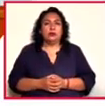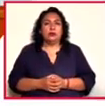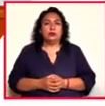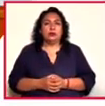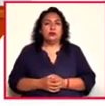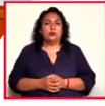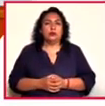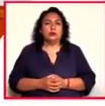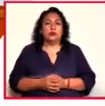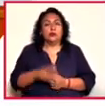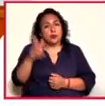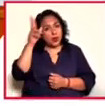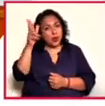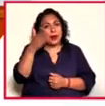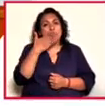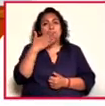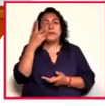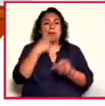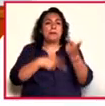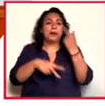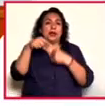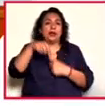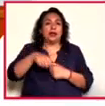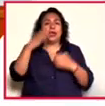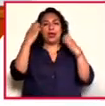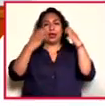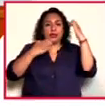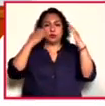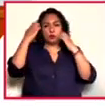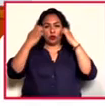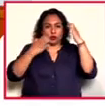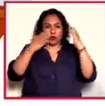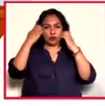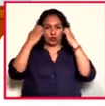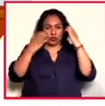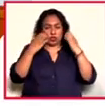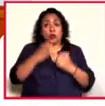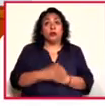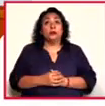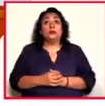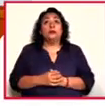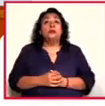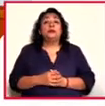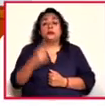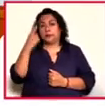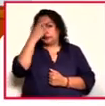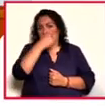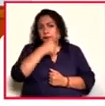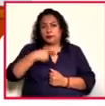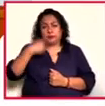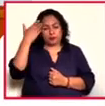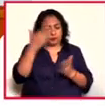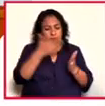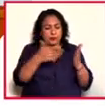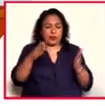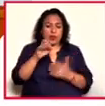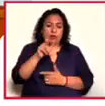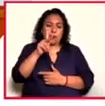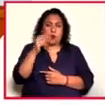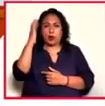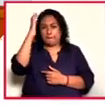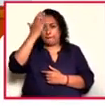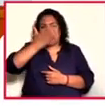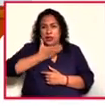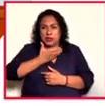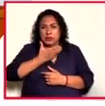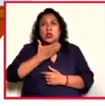Hola, bienvenidos a mi exposición en Villa San Jacinto. Los rostros de época, las máscaras de la fortuna y la sabiduría y